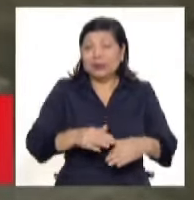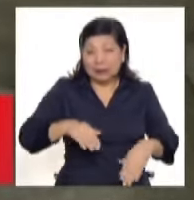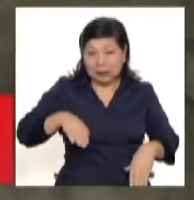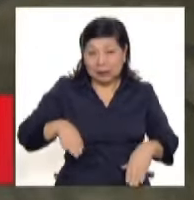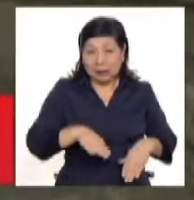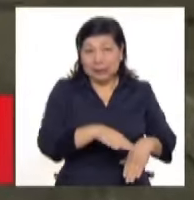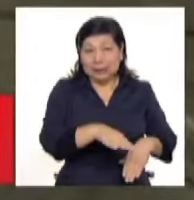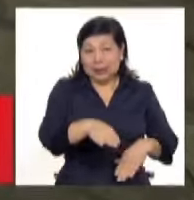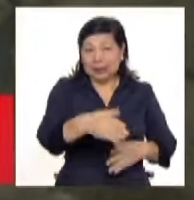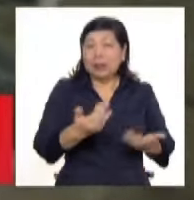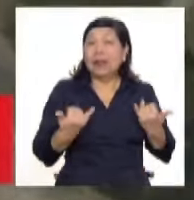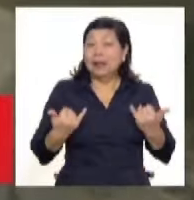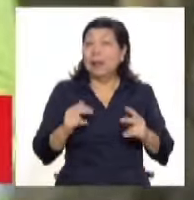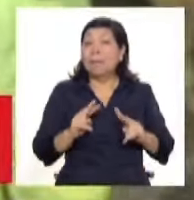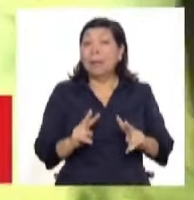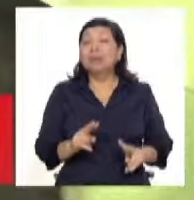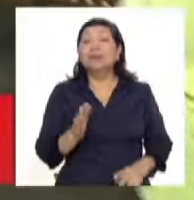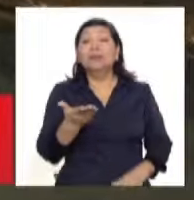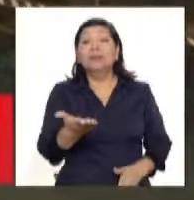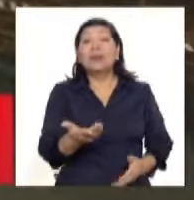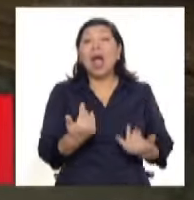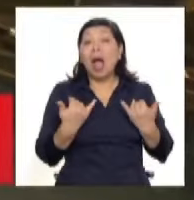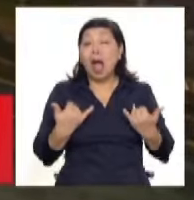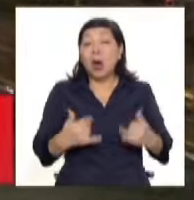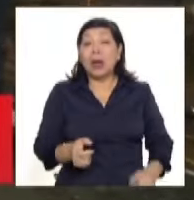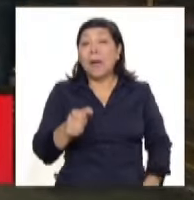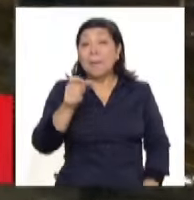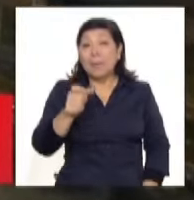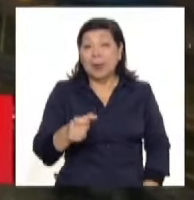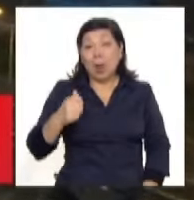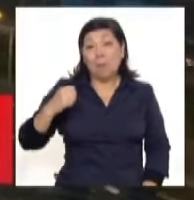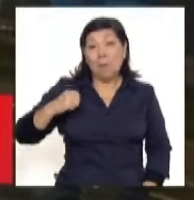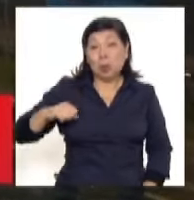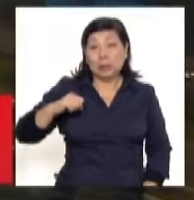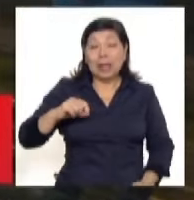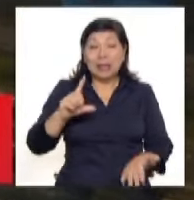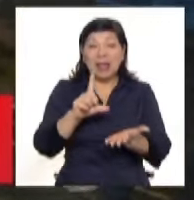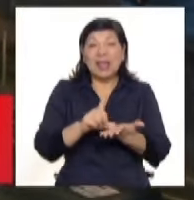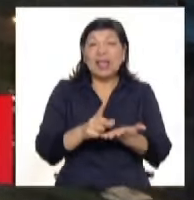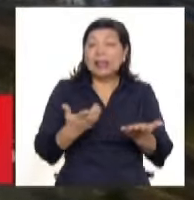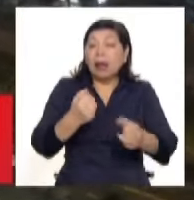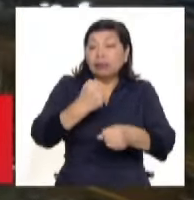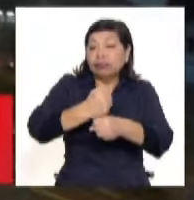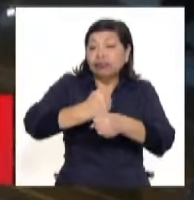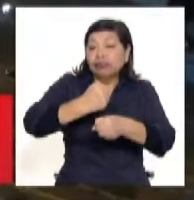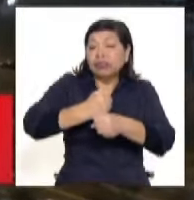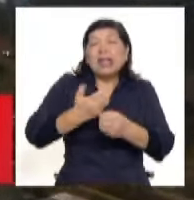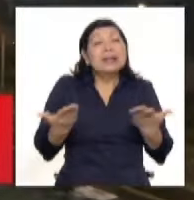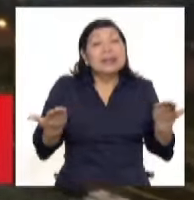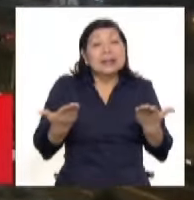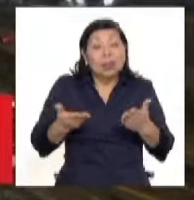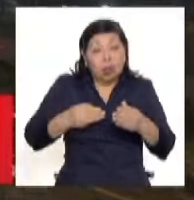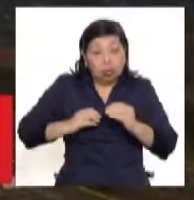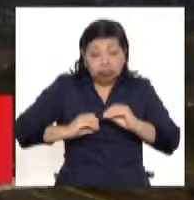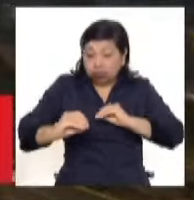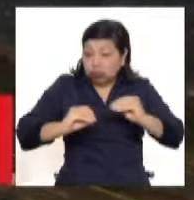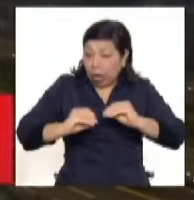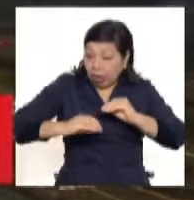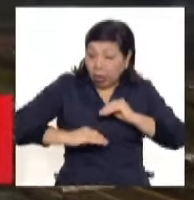importante vía. Estamos observando en estos momentos personal de la Municipalidad de Lima que viene trabajando en la zona,